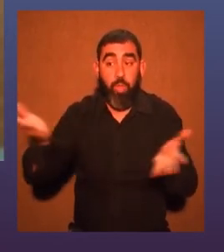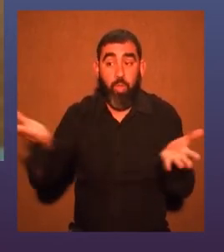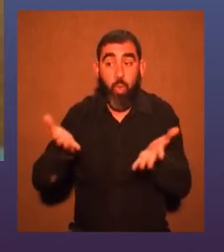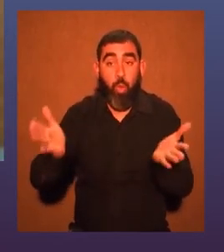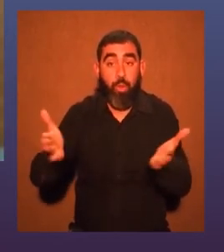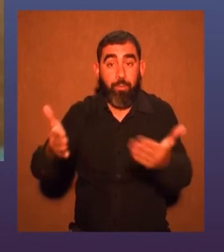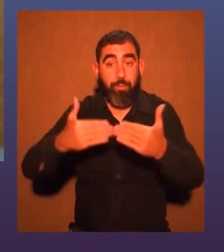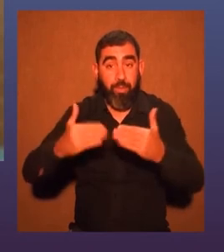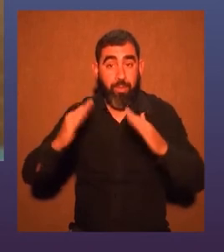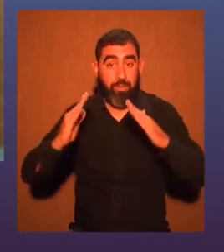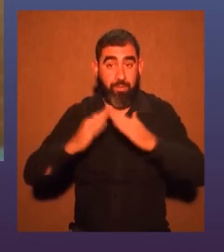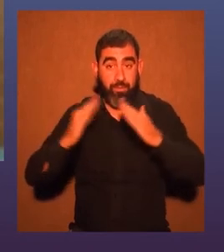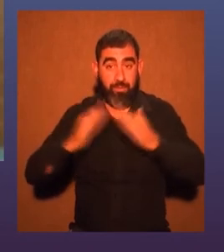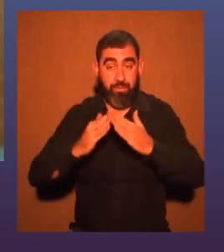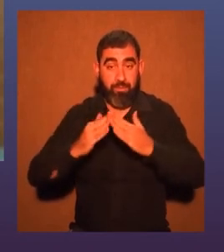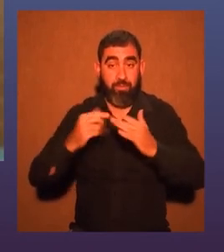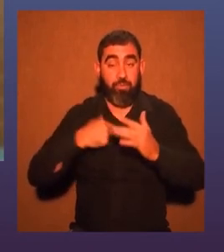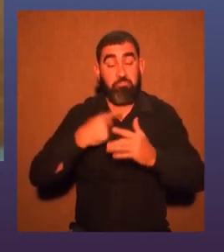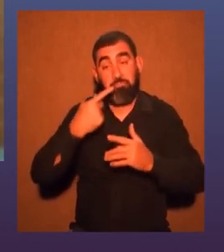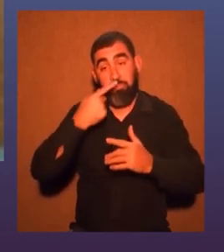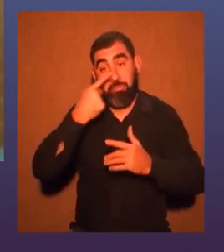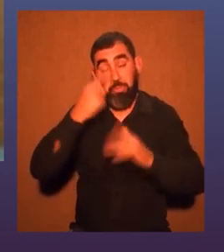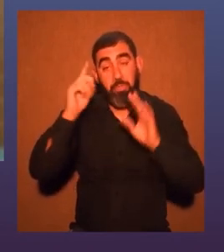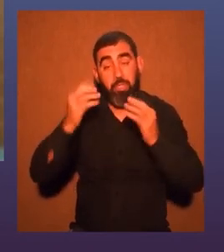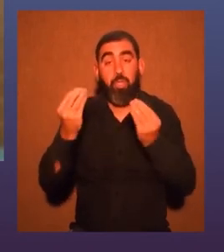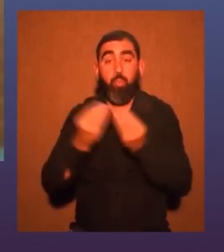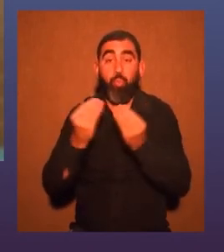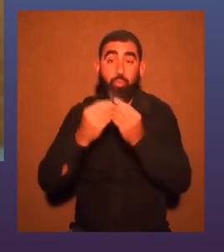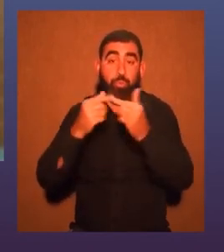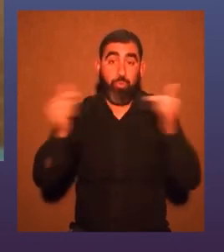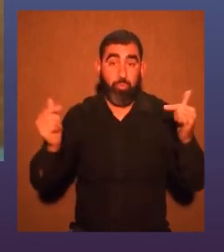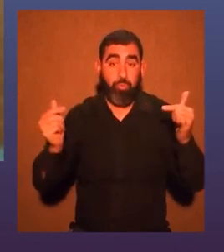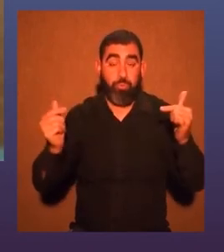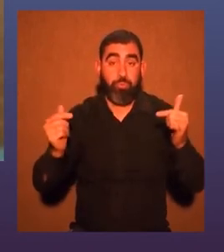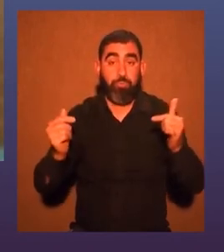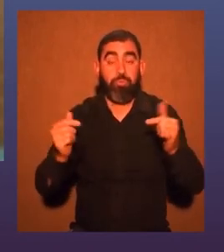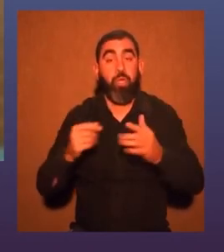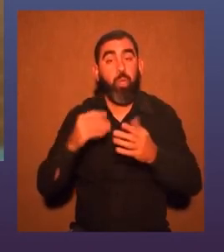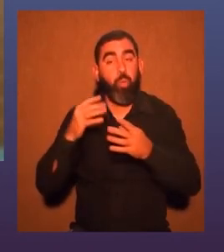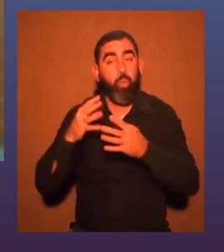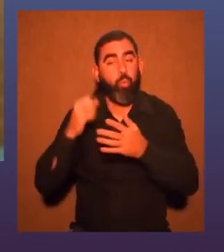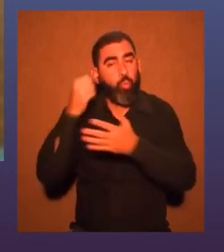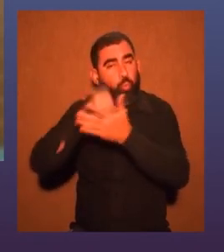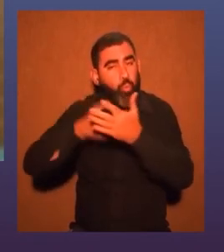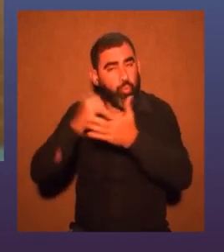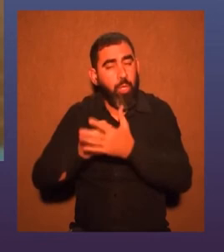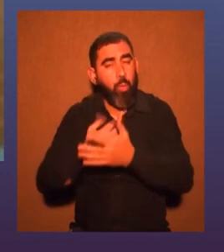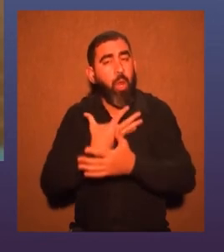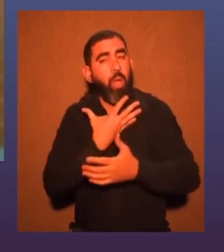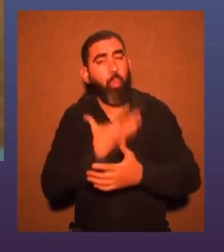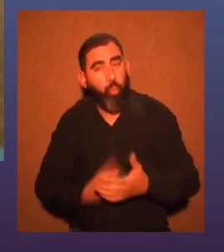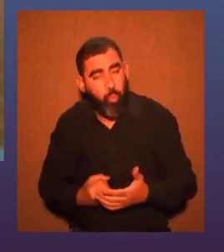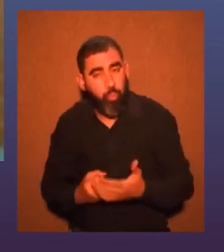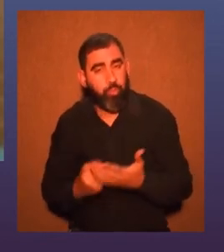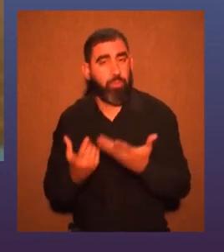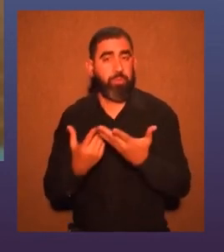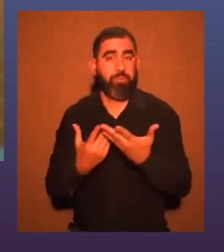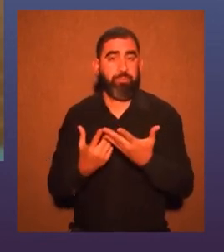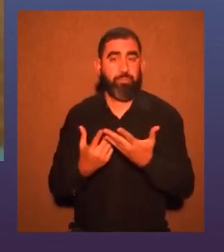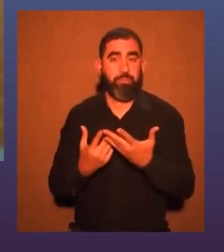confinamiento. Para mí muy interesante en muchos aspectos, lidiar con las angustias, volvemos al tema de la